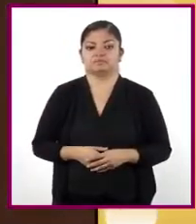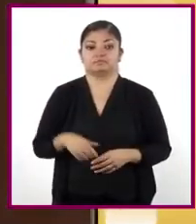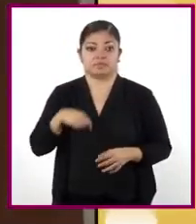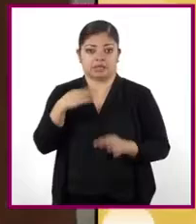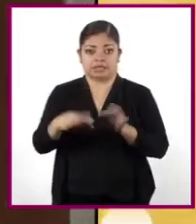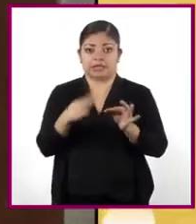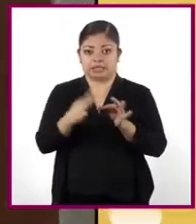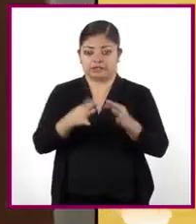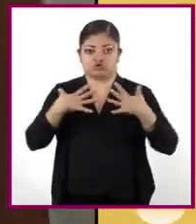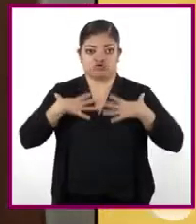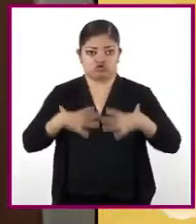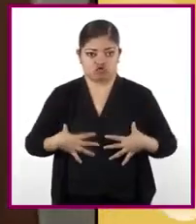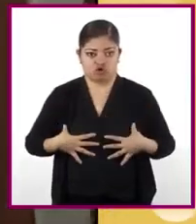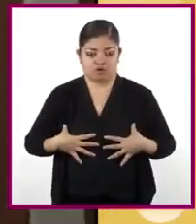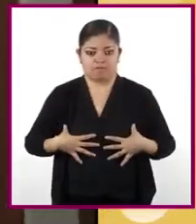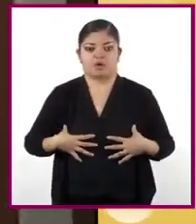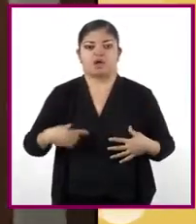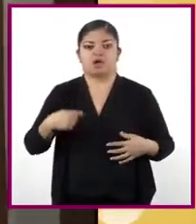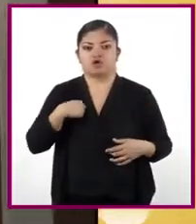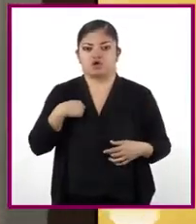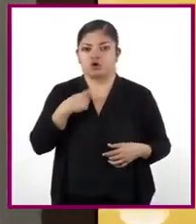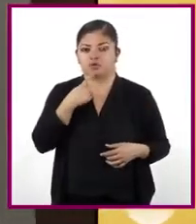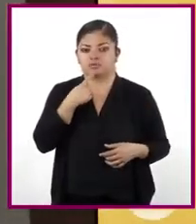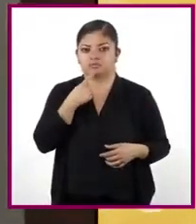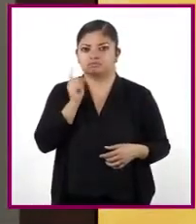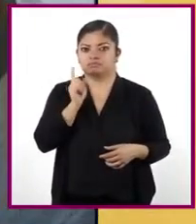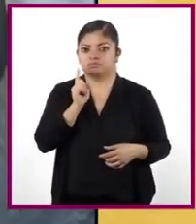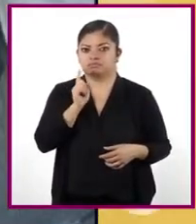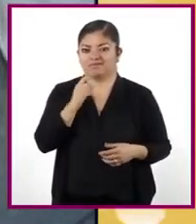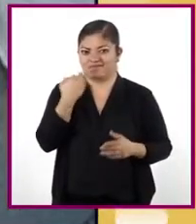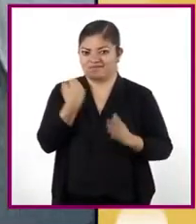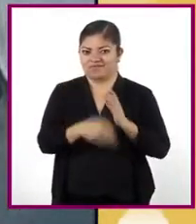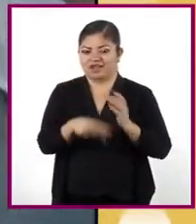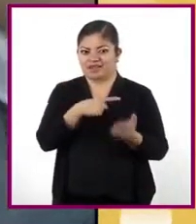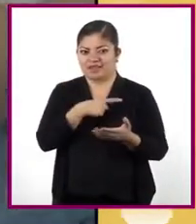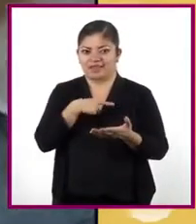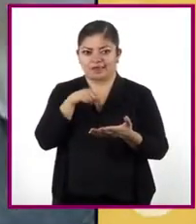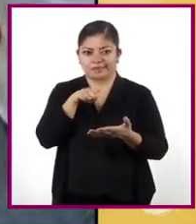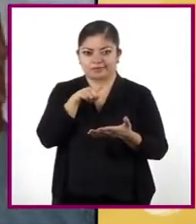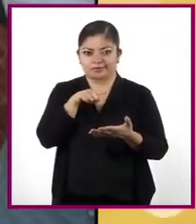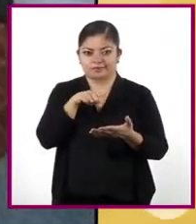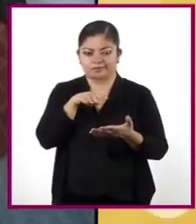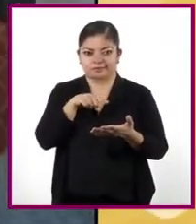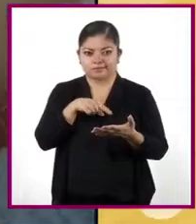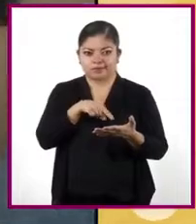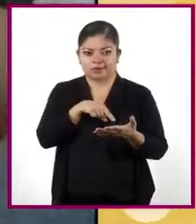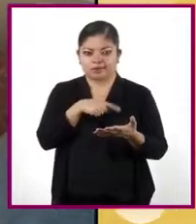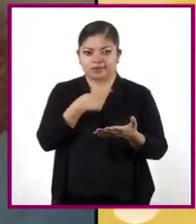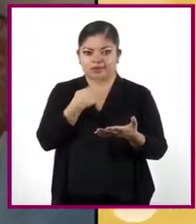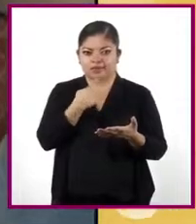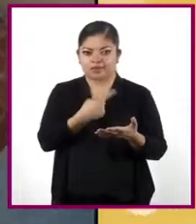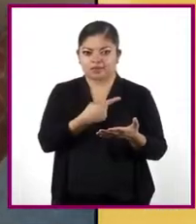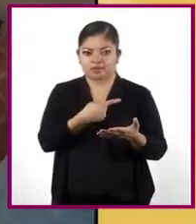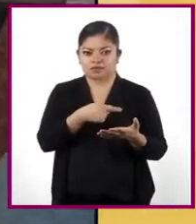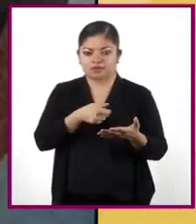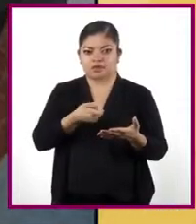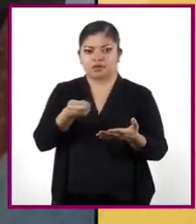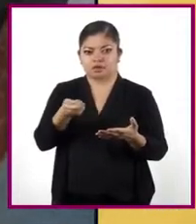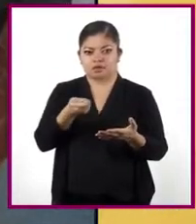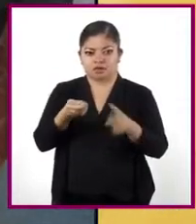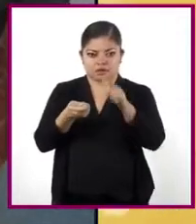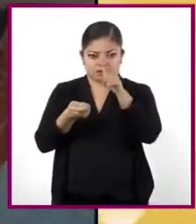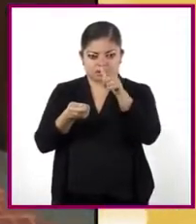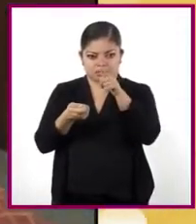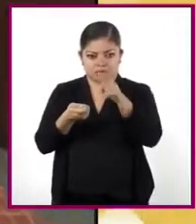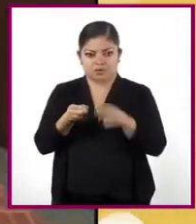ropa. Ahora voy a poner lo que me dijeron los muchachos que no debe faltar. Aquí dice una lámpara de